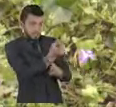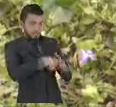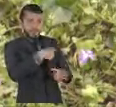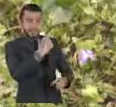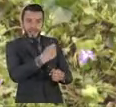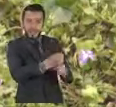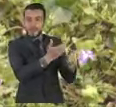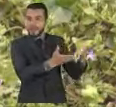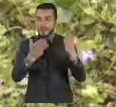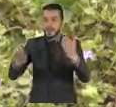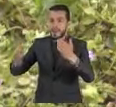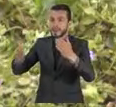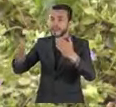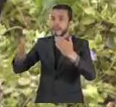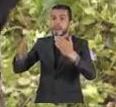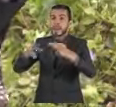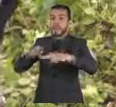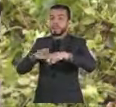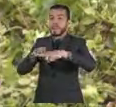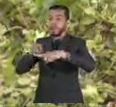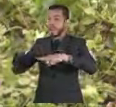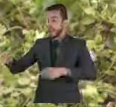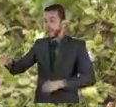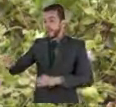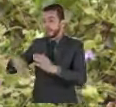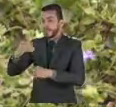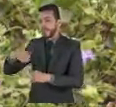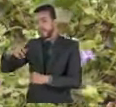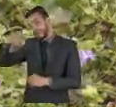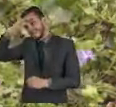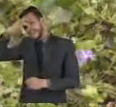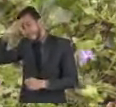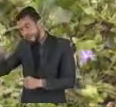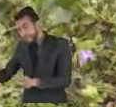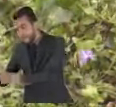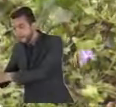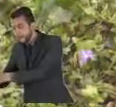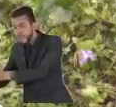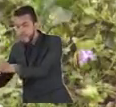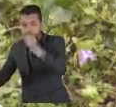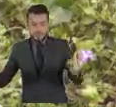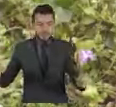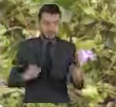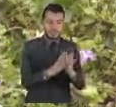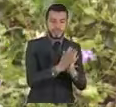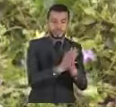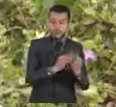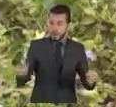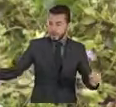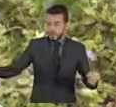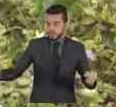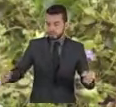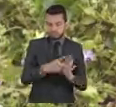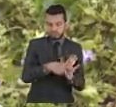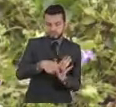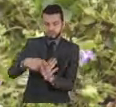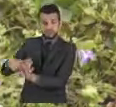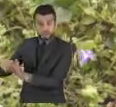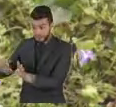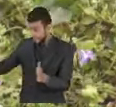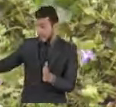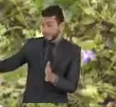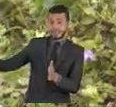metro que empieza en Kennedy y llega hasta el centro, hasta la calle 72, pero necesitamos hacer el otro medio